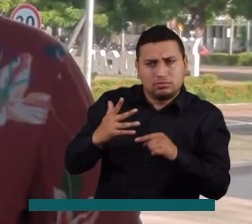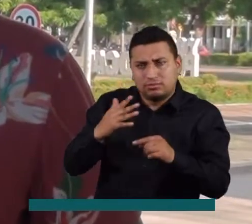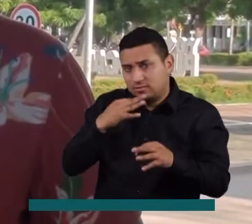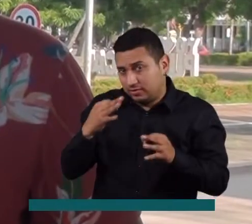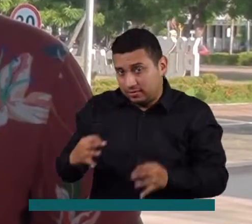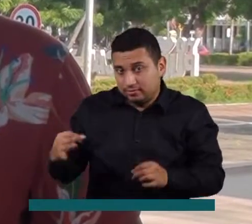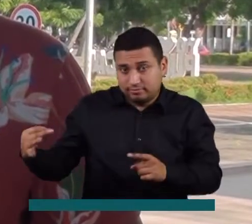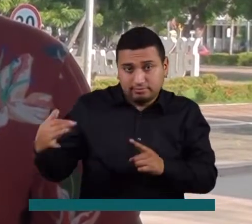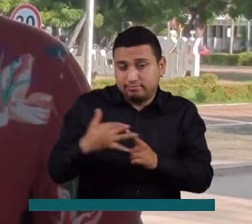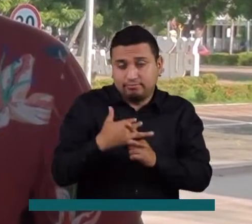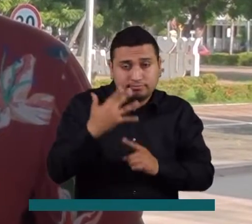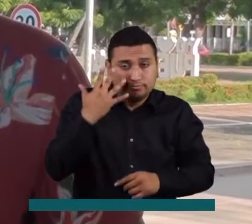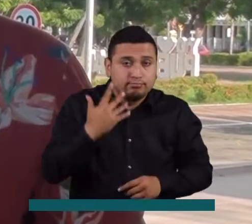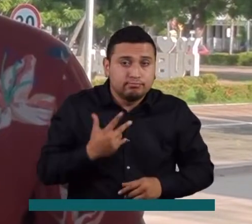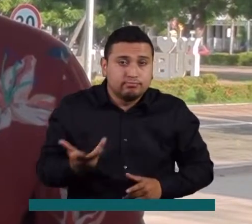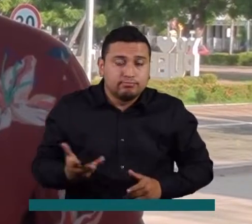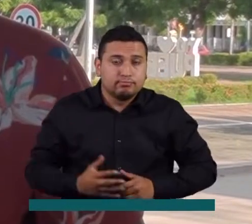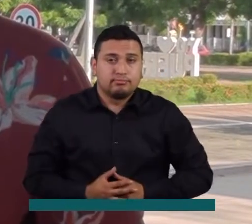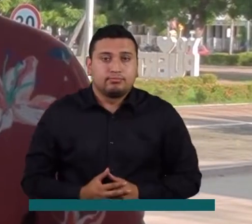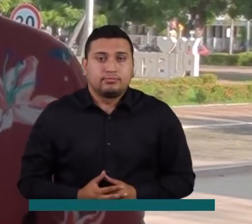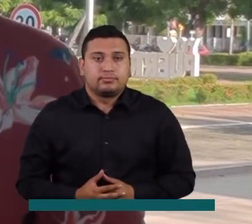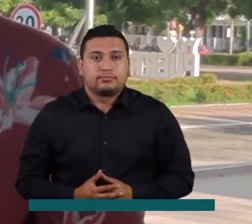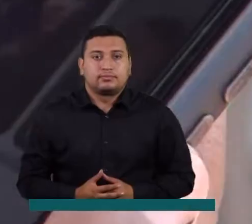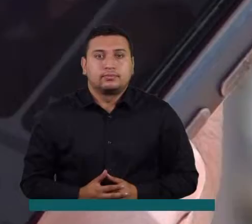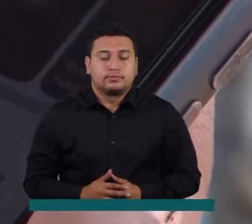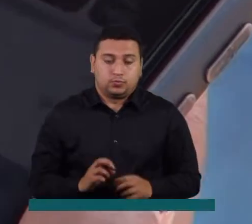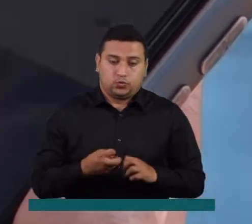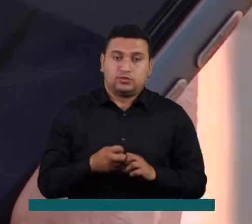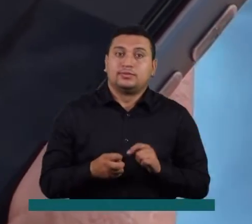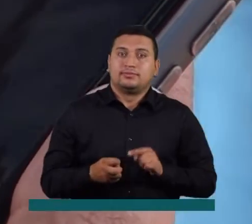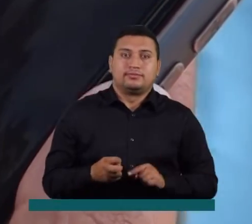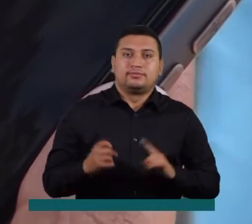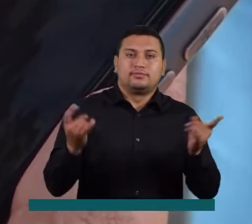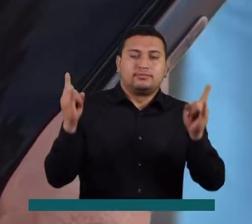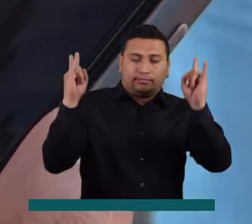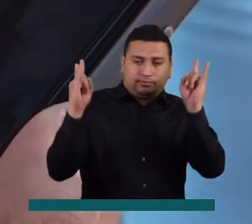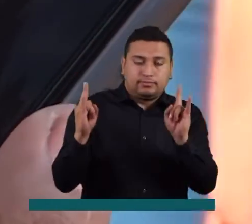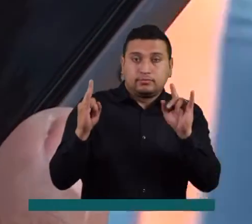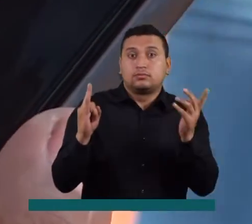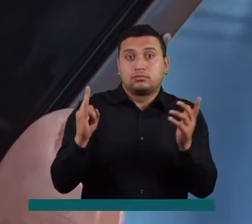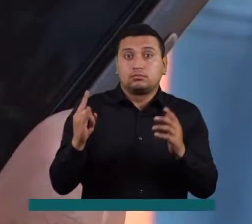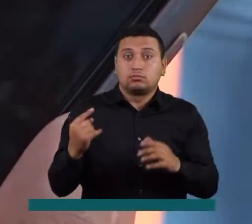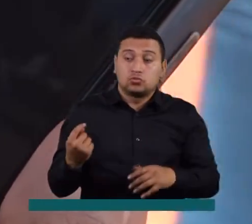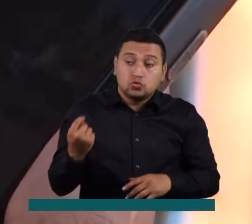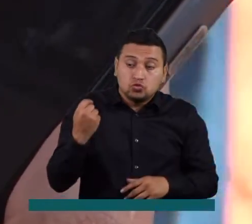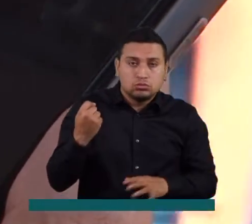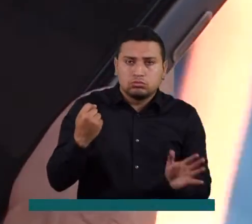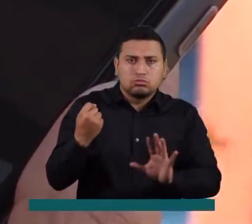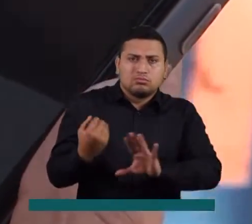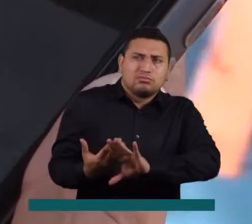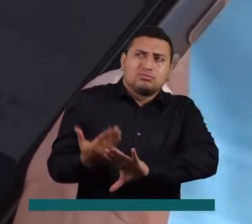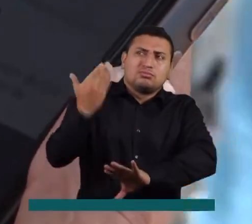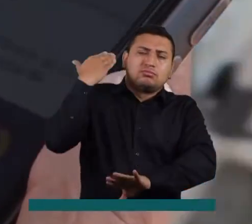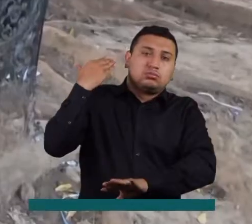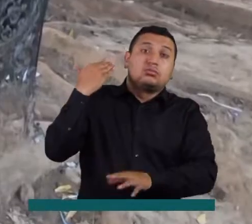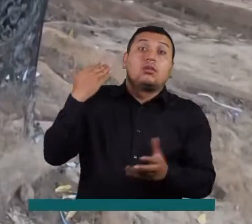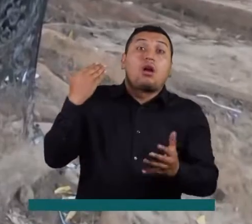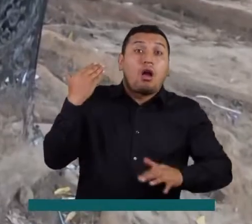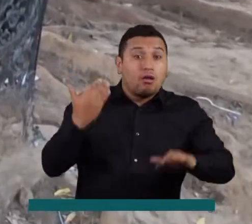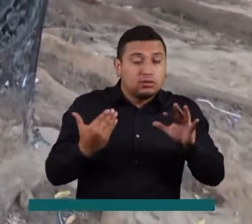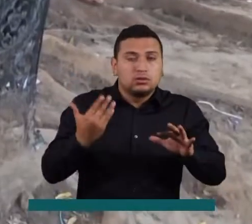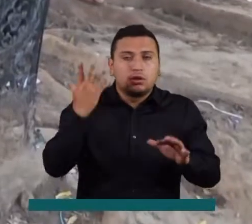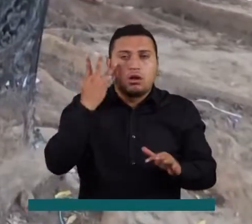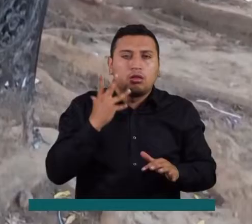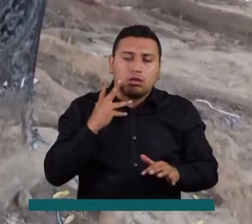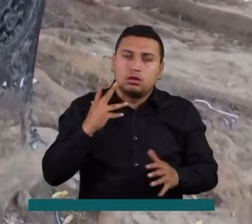días. Entonces, eso siempre nos afecta a diario. Los problemas con la señal de telefonía no son nuevos en la capital del Bichada.